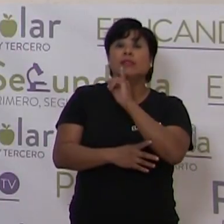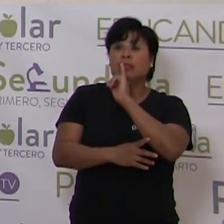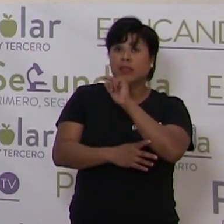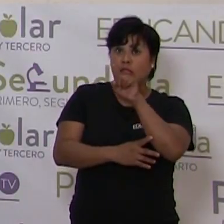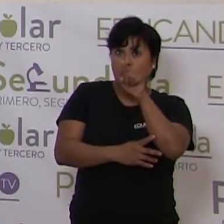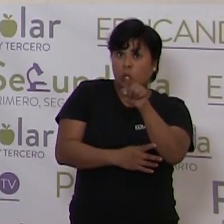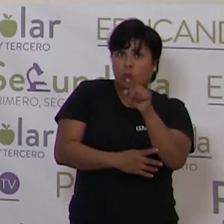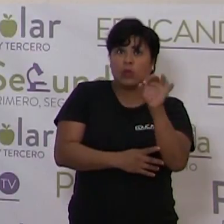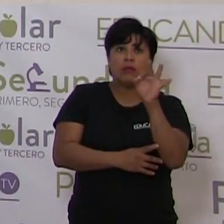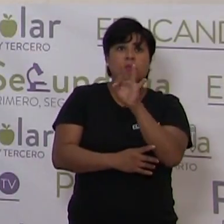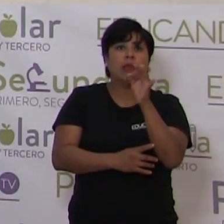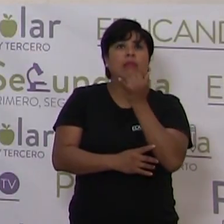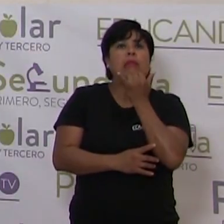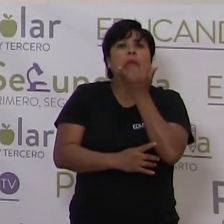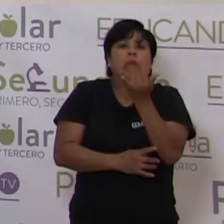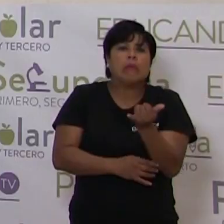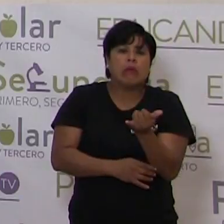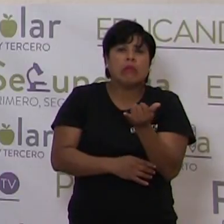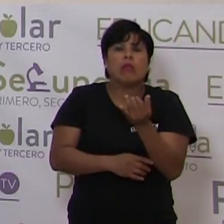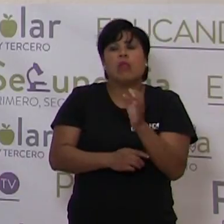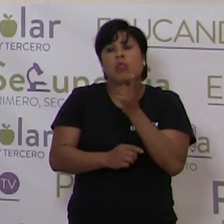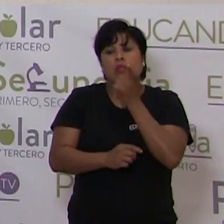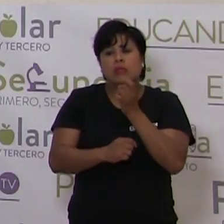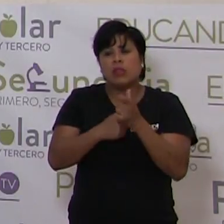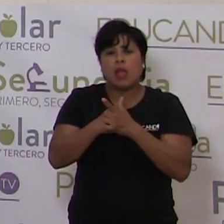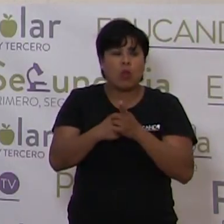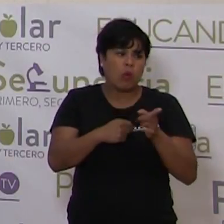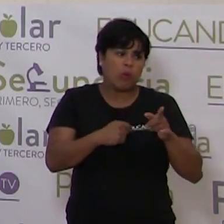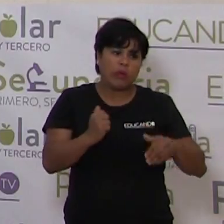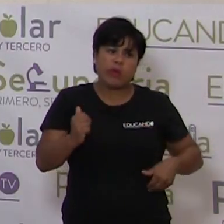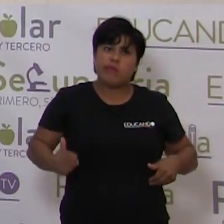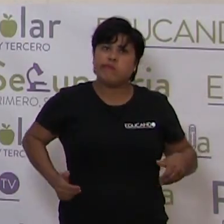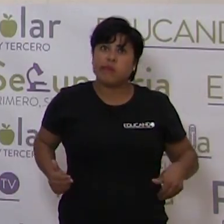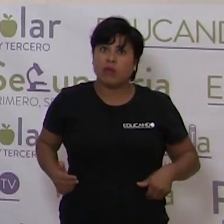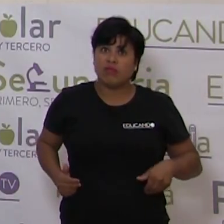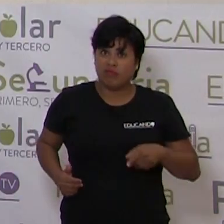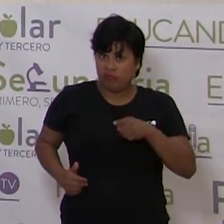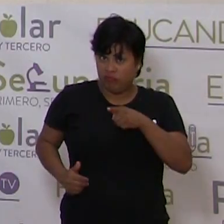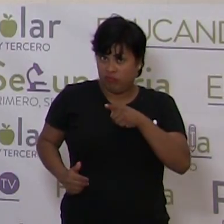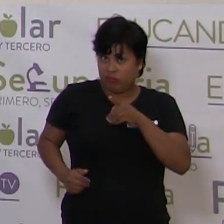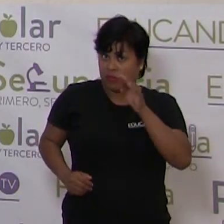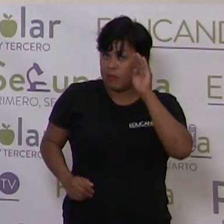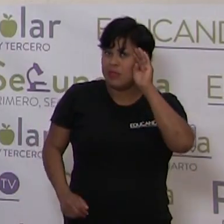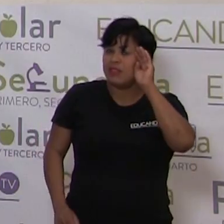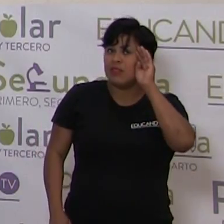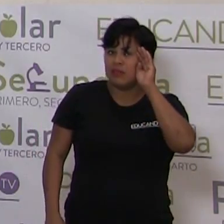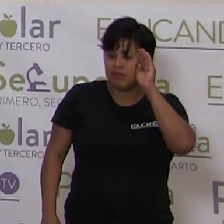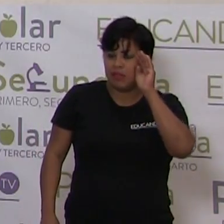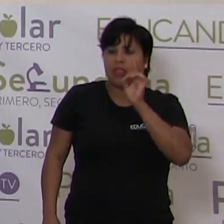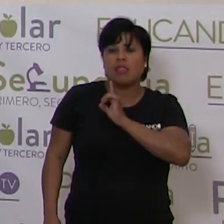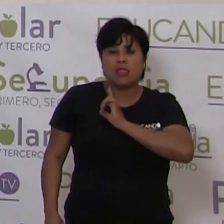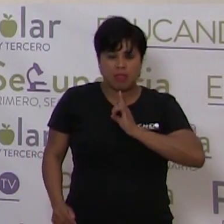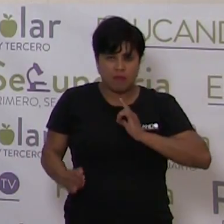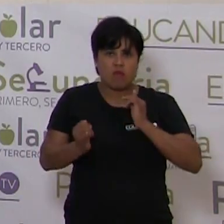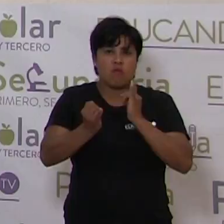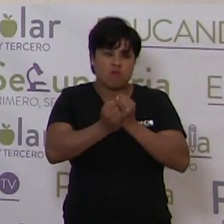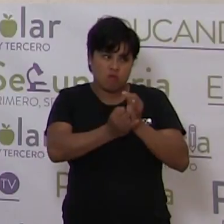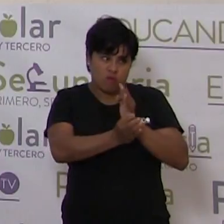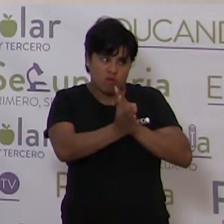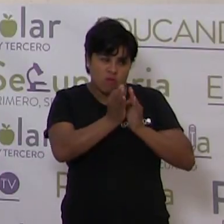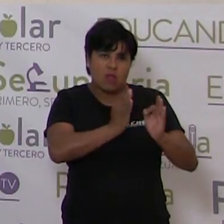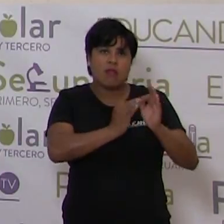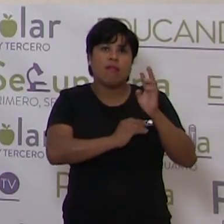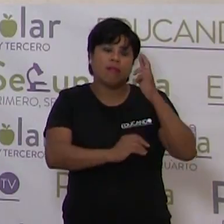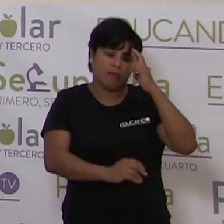te equivocaras o dijeras algo que a alguien le molestara, te gustaría que te respetaran. Porque es